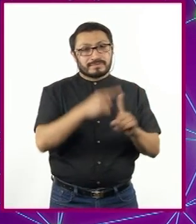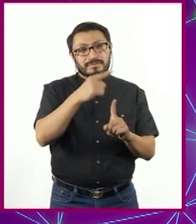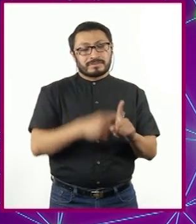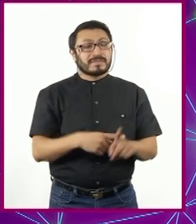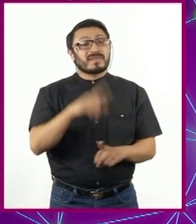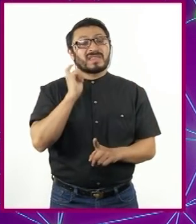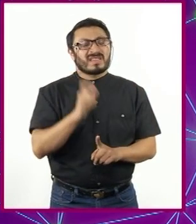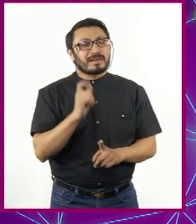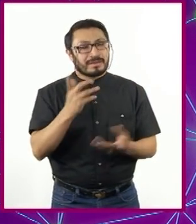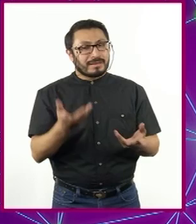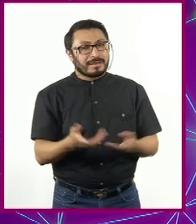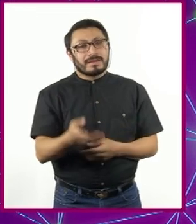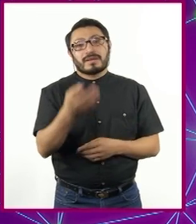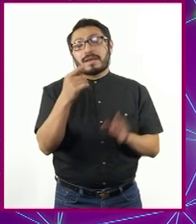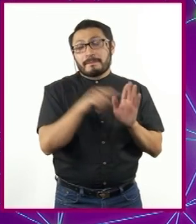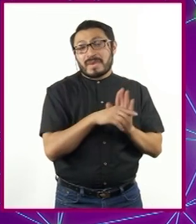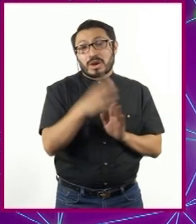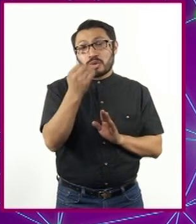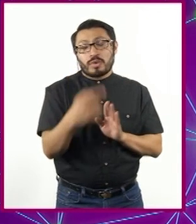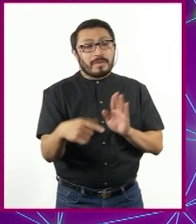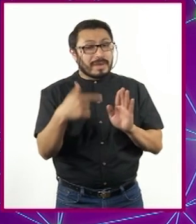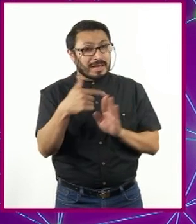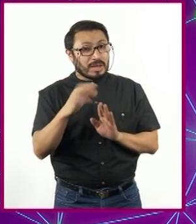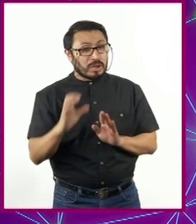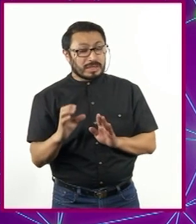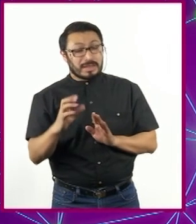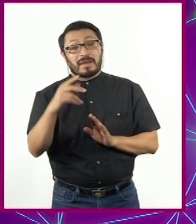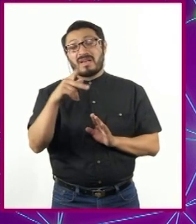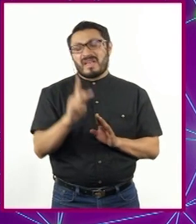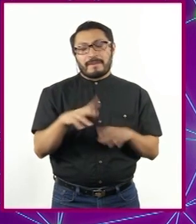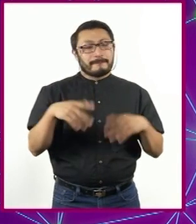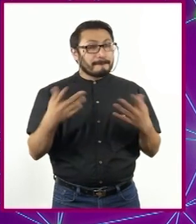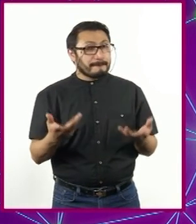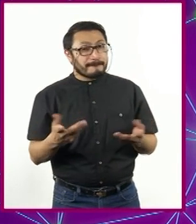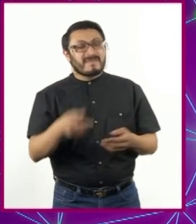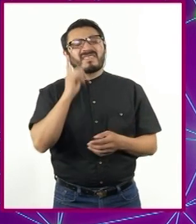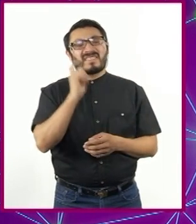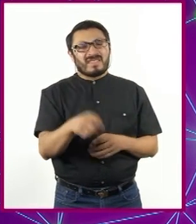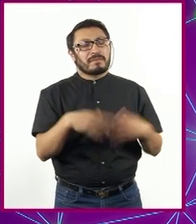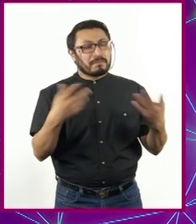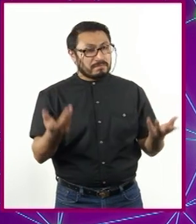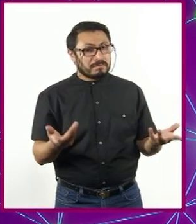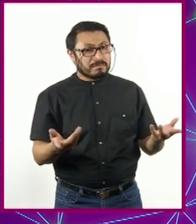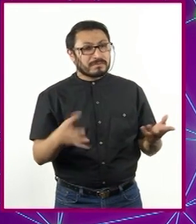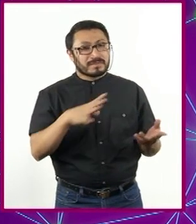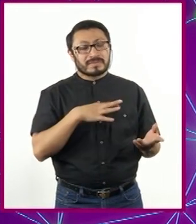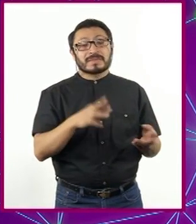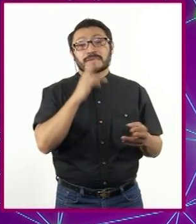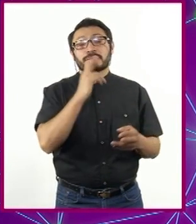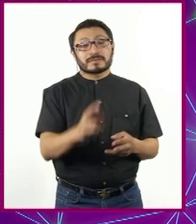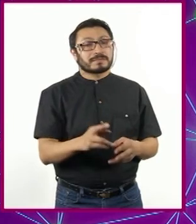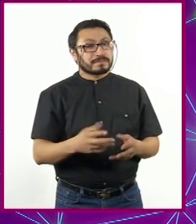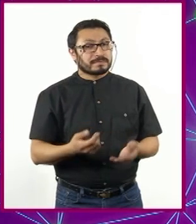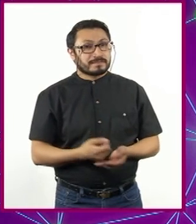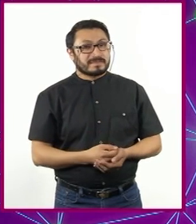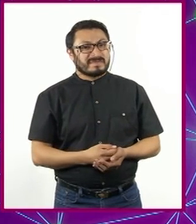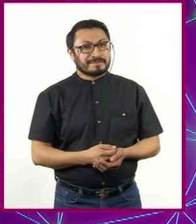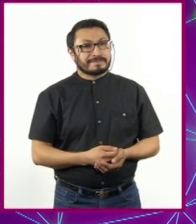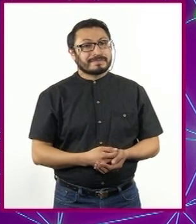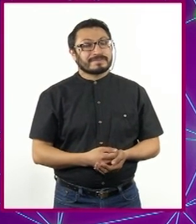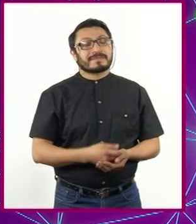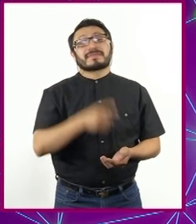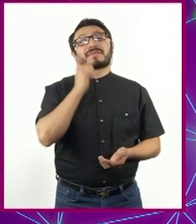es de menos 9 grados centígrados. Pero, ¿qué significado tiene este resultado?